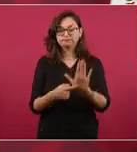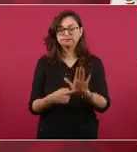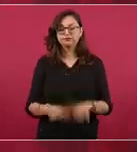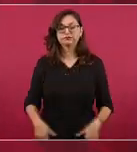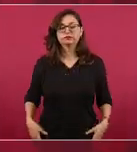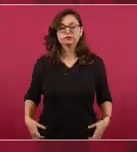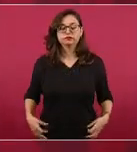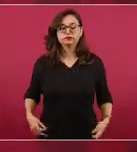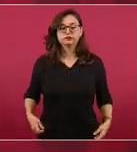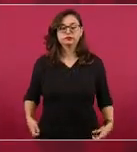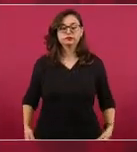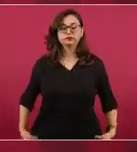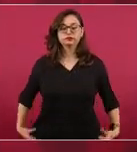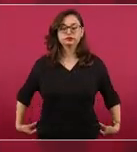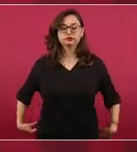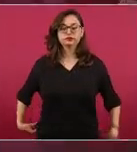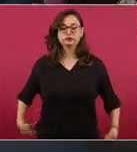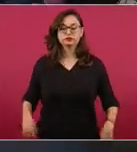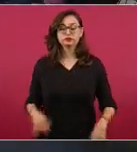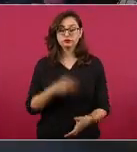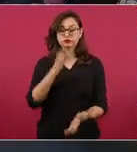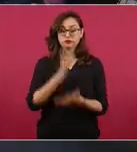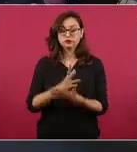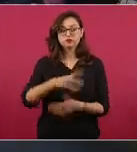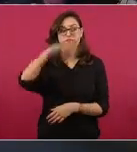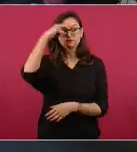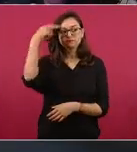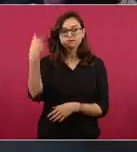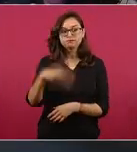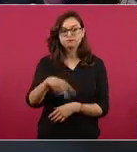Y no solo es México, es todo el mundo.